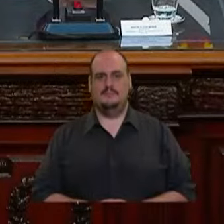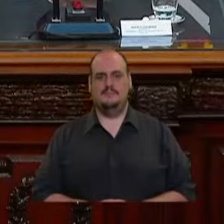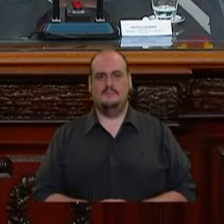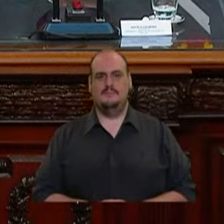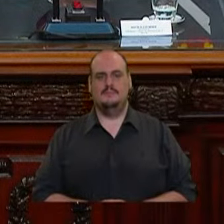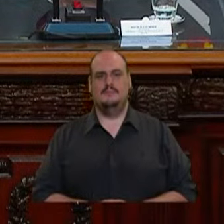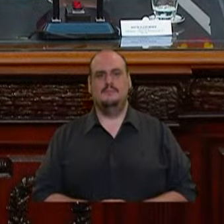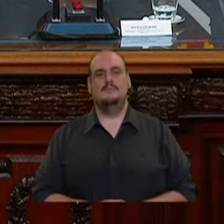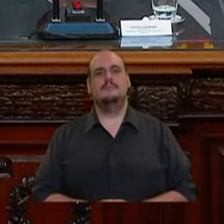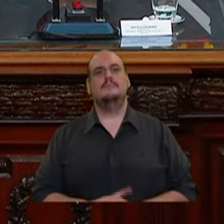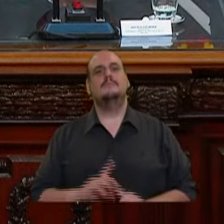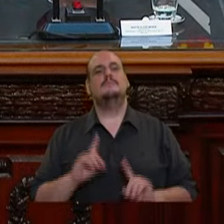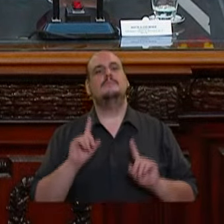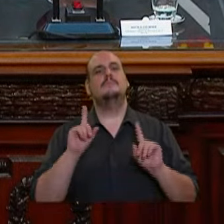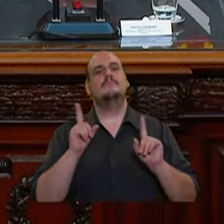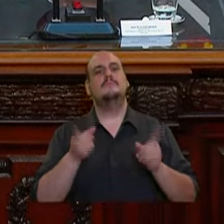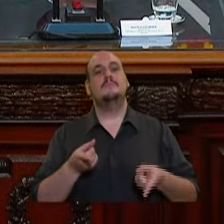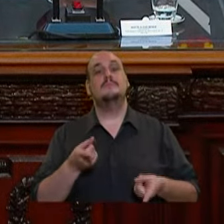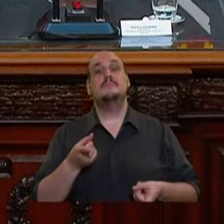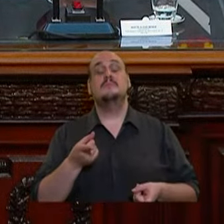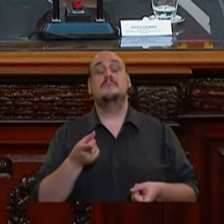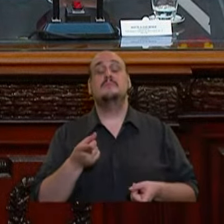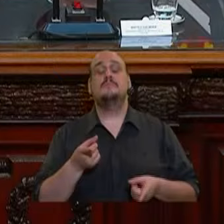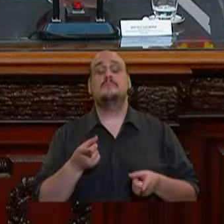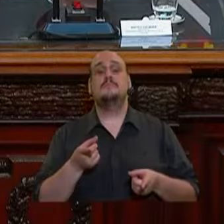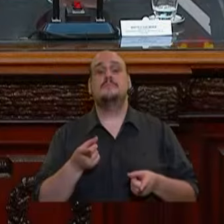Se descontará la jornada del sueldo.